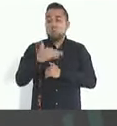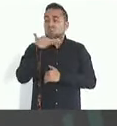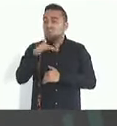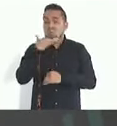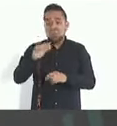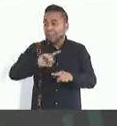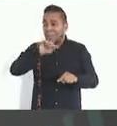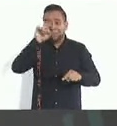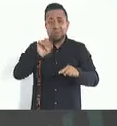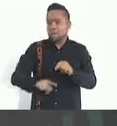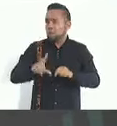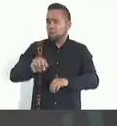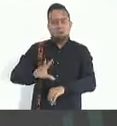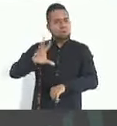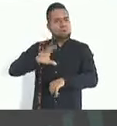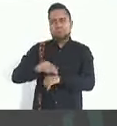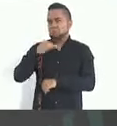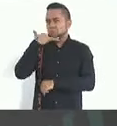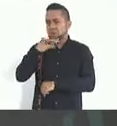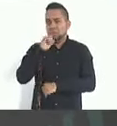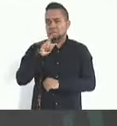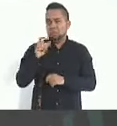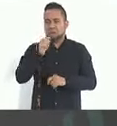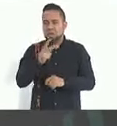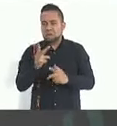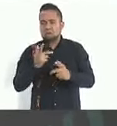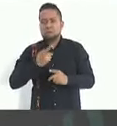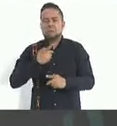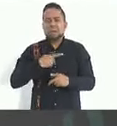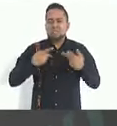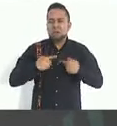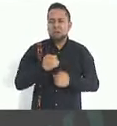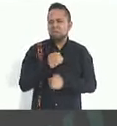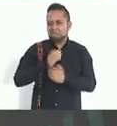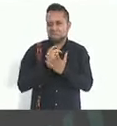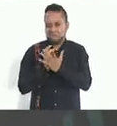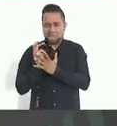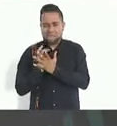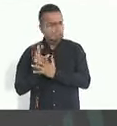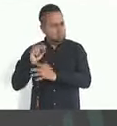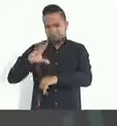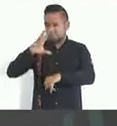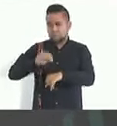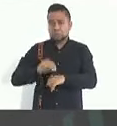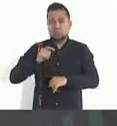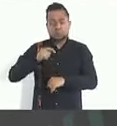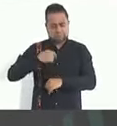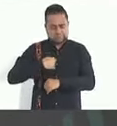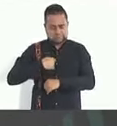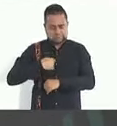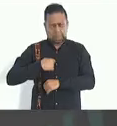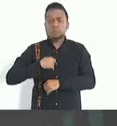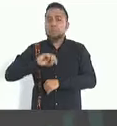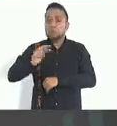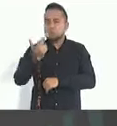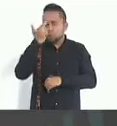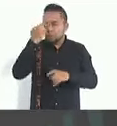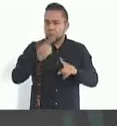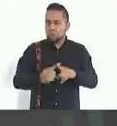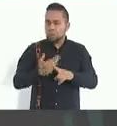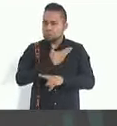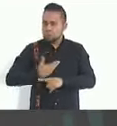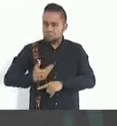si no se permite la corrupción y los privilegios, y aquí recordamos al presidente